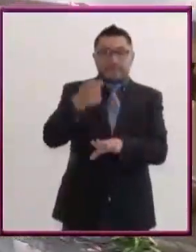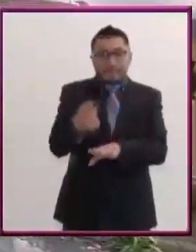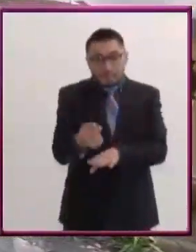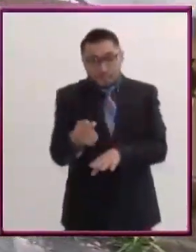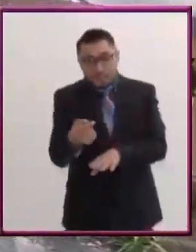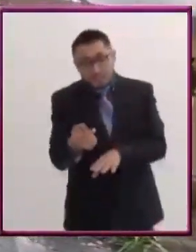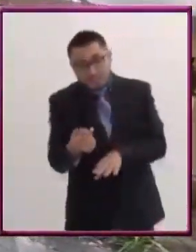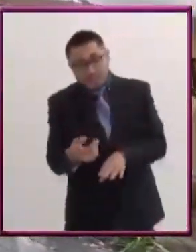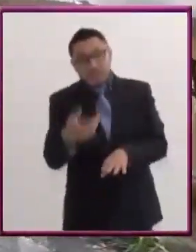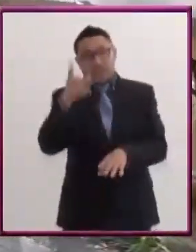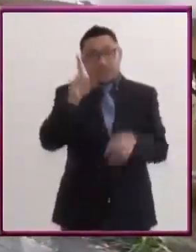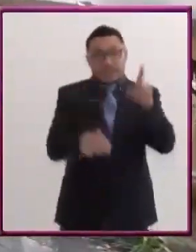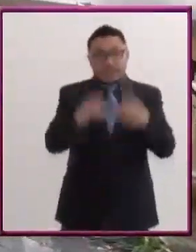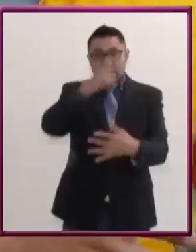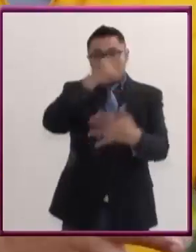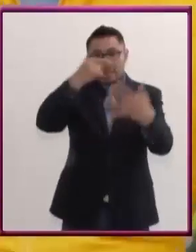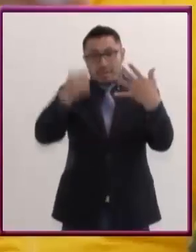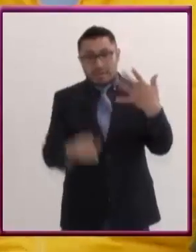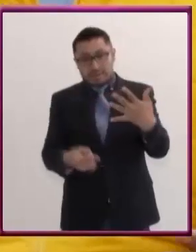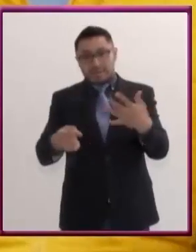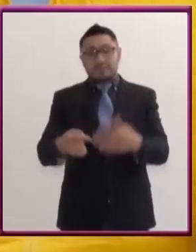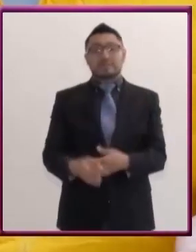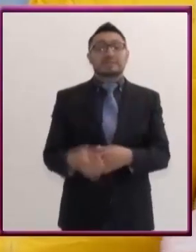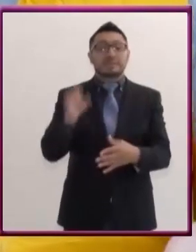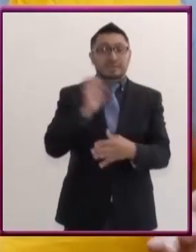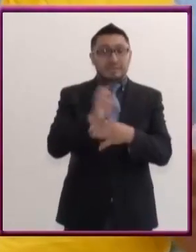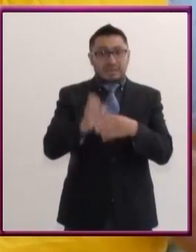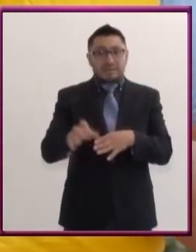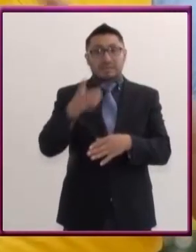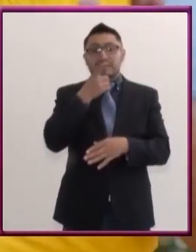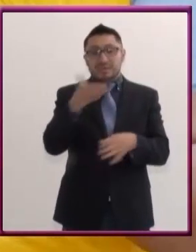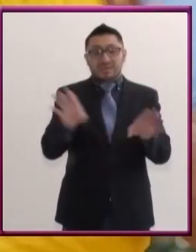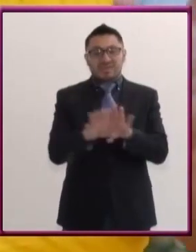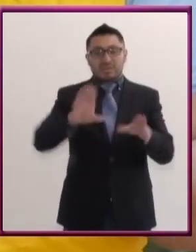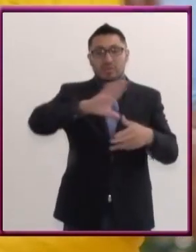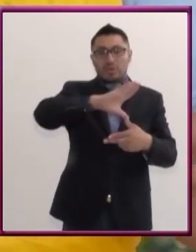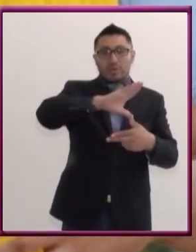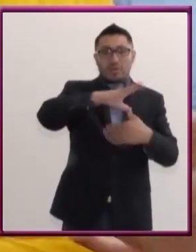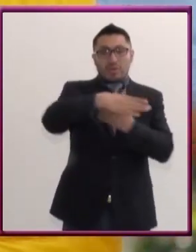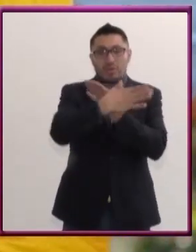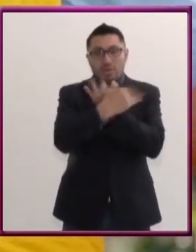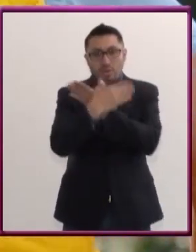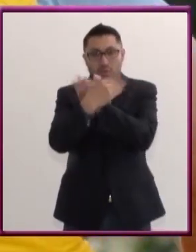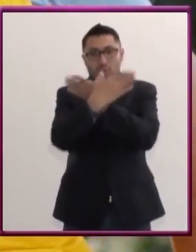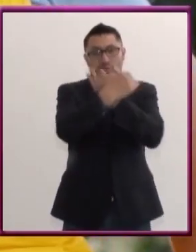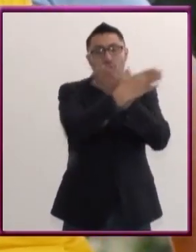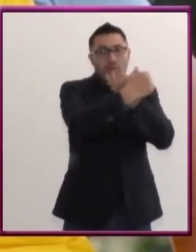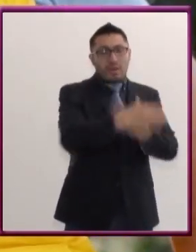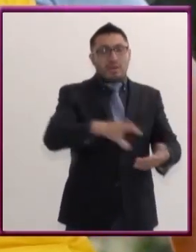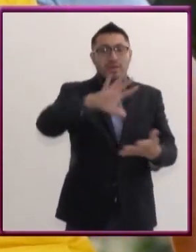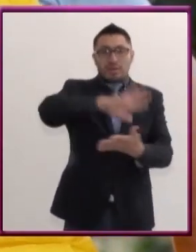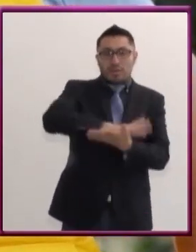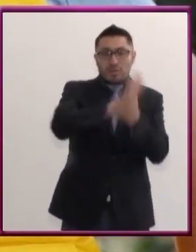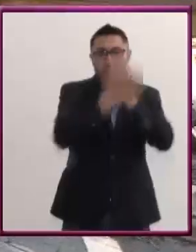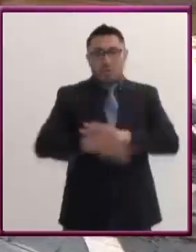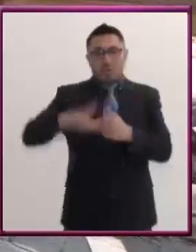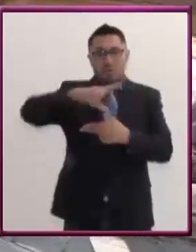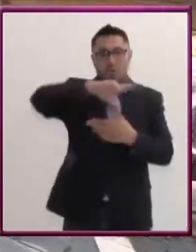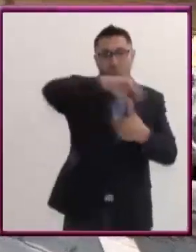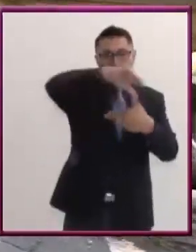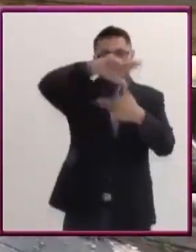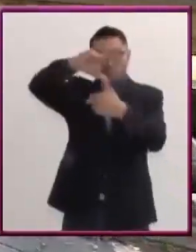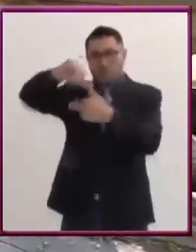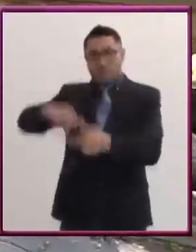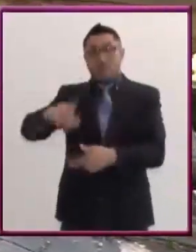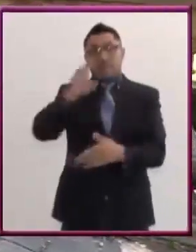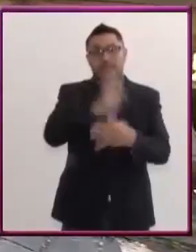tantísimas variables, o sea que es complejo, pues se podría decir que el aleteo de una mariposa genera un huracán. ¡Wow! O sea